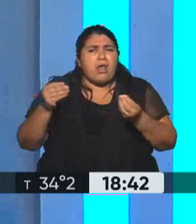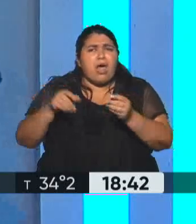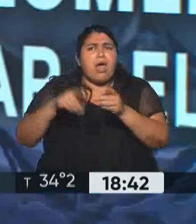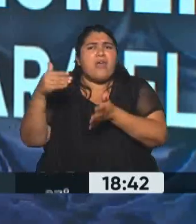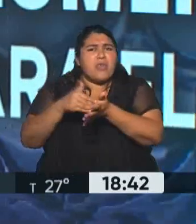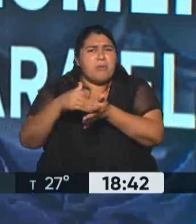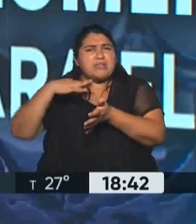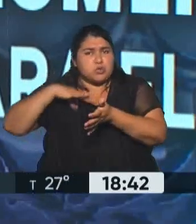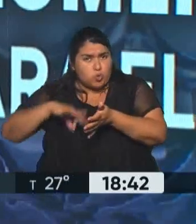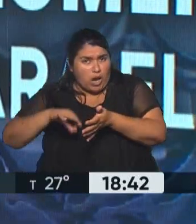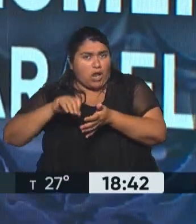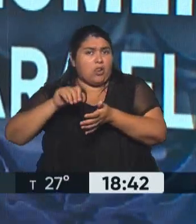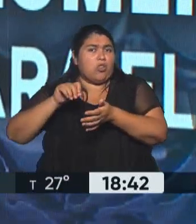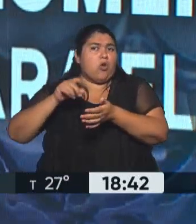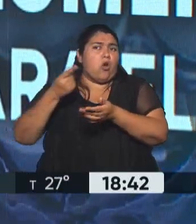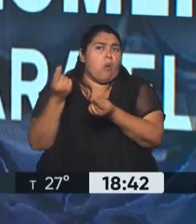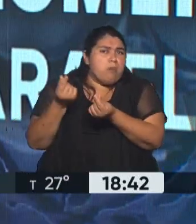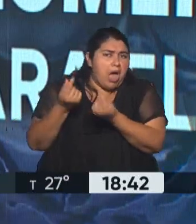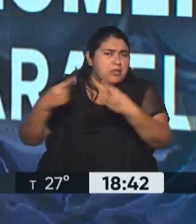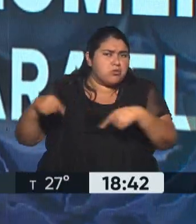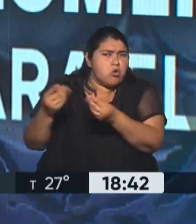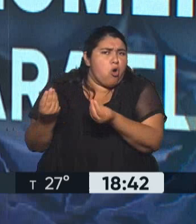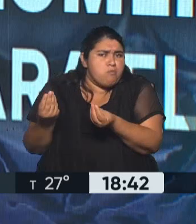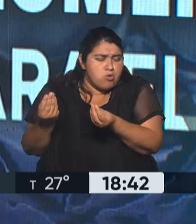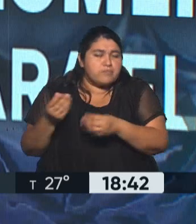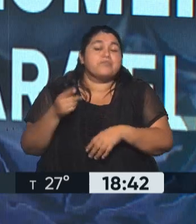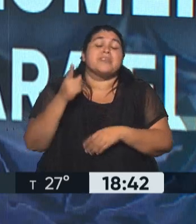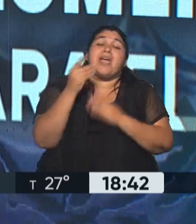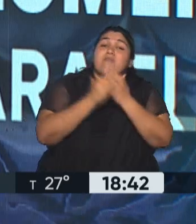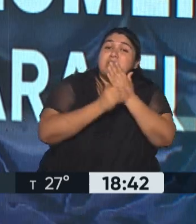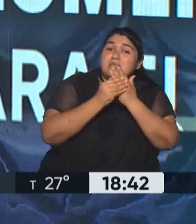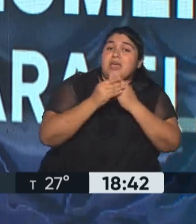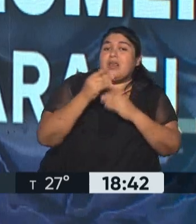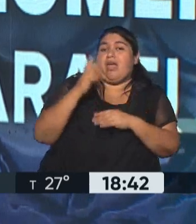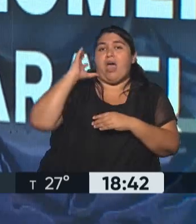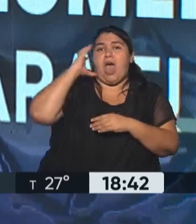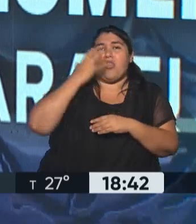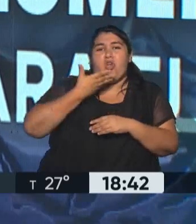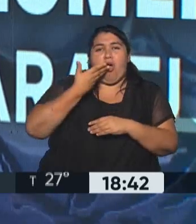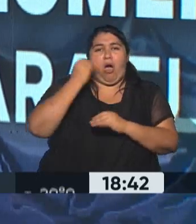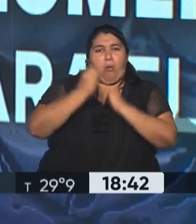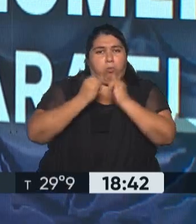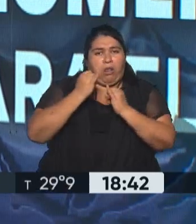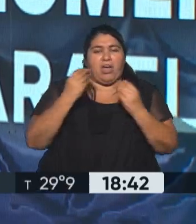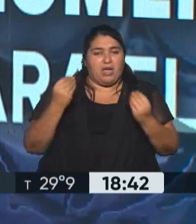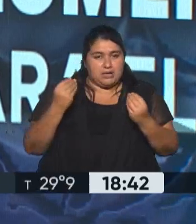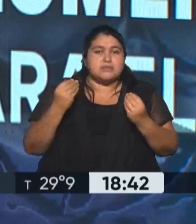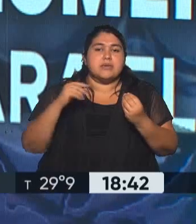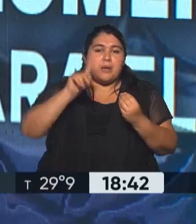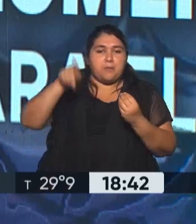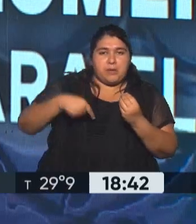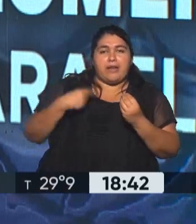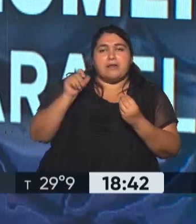ingresos? Bueno, lo que decía hoy justamente el ministro de Economía, Martín Guzmán, en declaraciones radiales es que sí, se habla justamente en base a